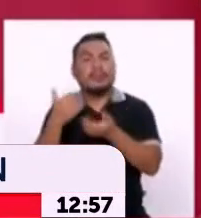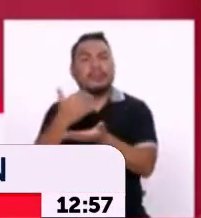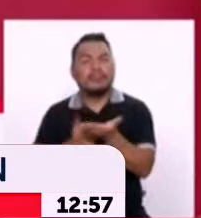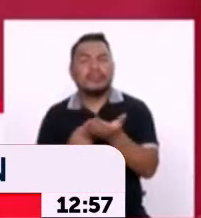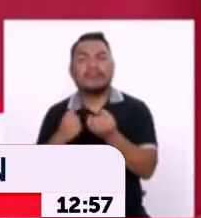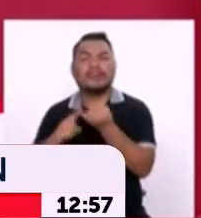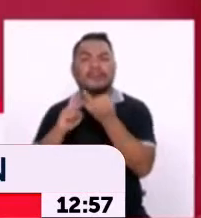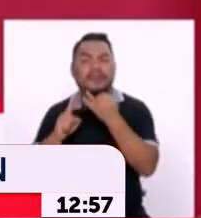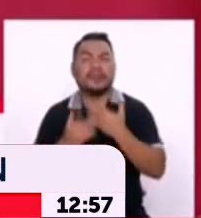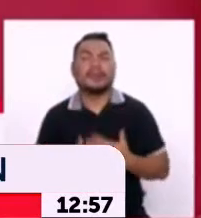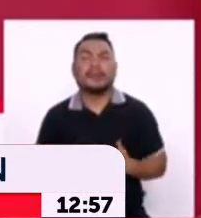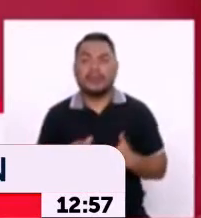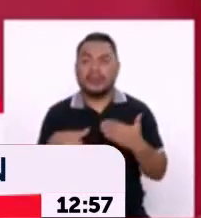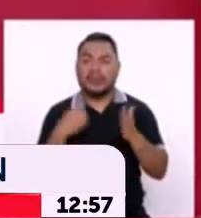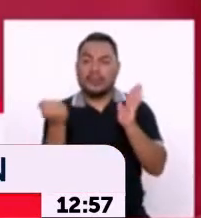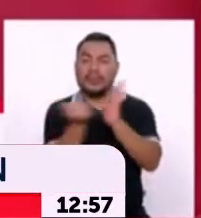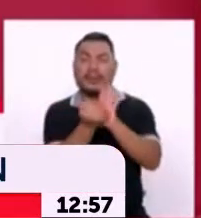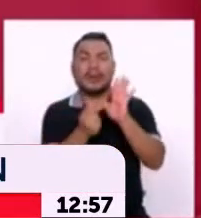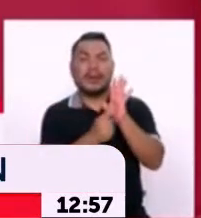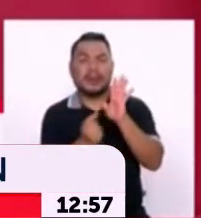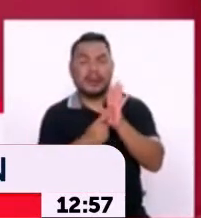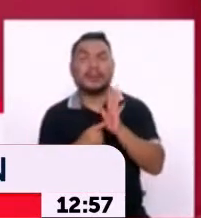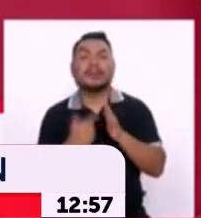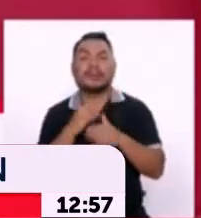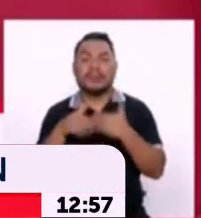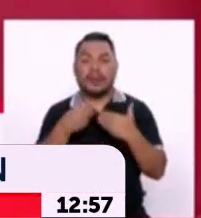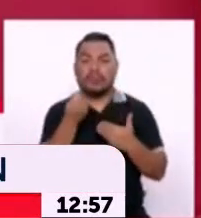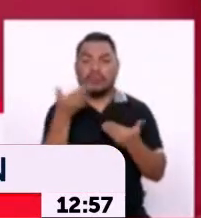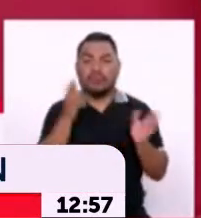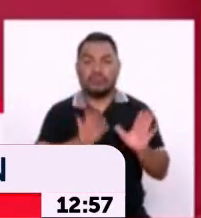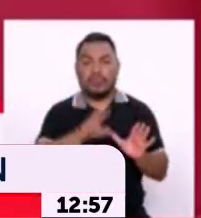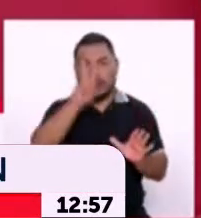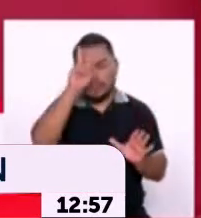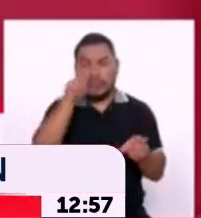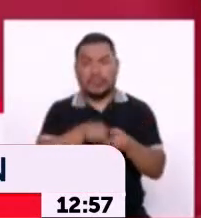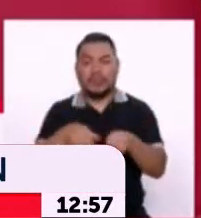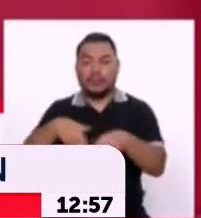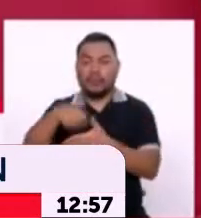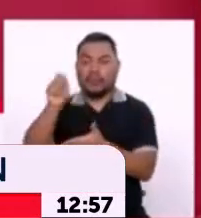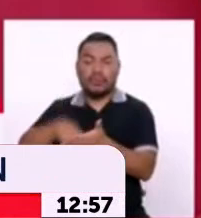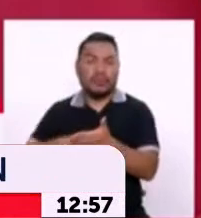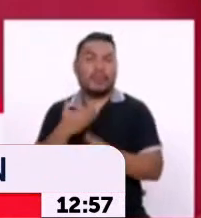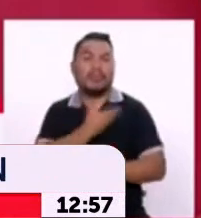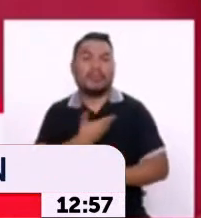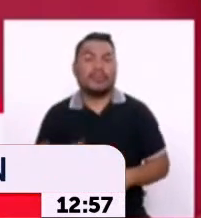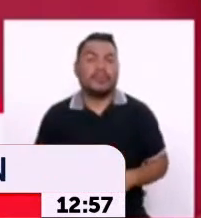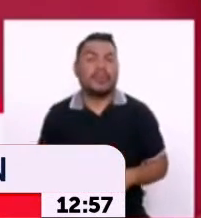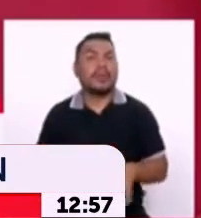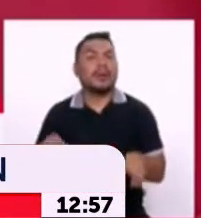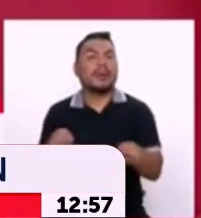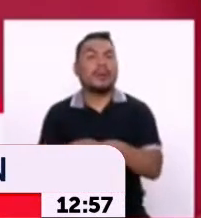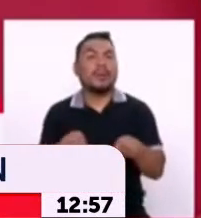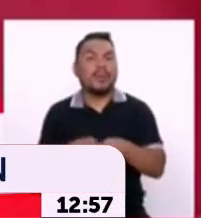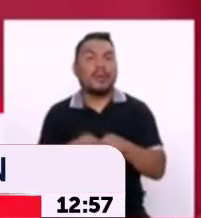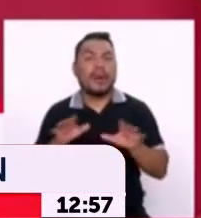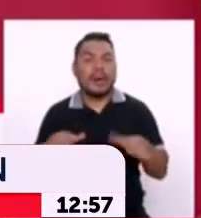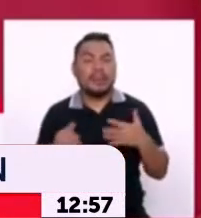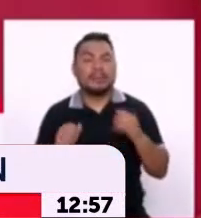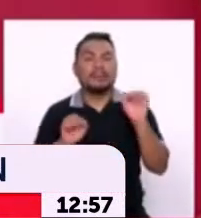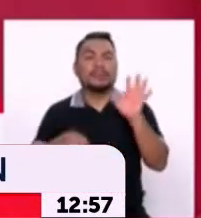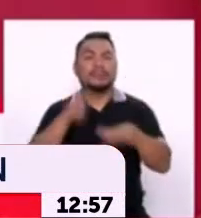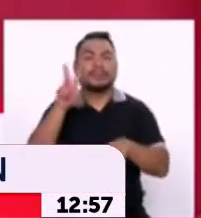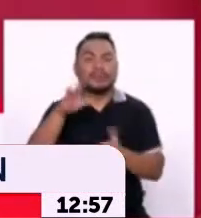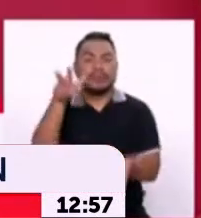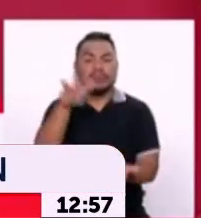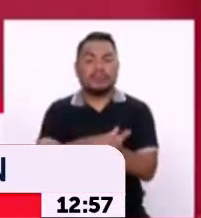una norma muy importante para el catastro registral y el tesoro público y la contratación pública. Igualmente, existen 12